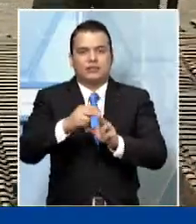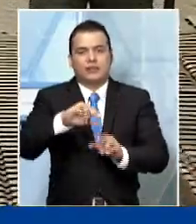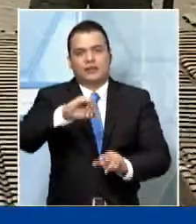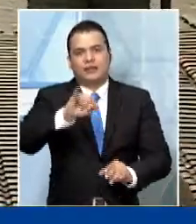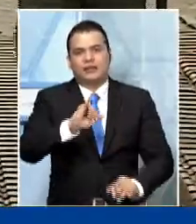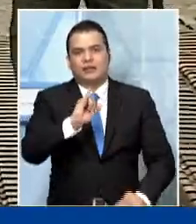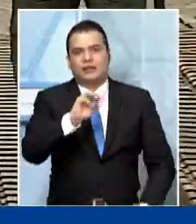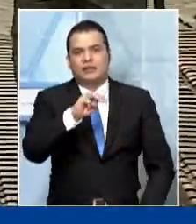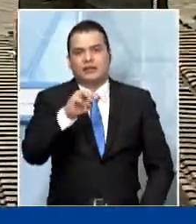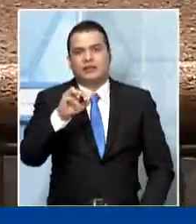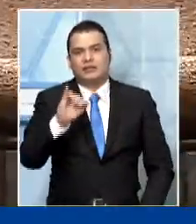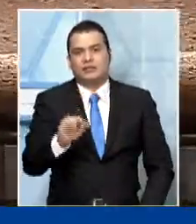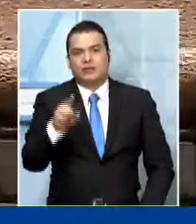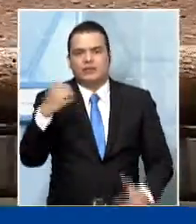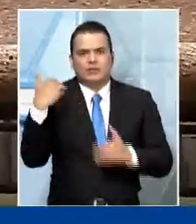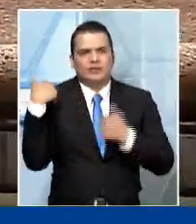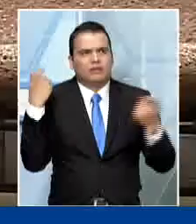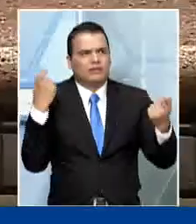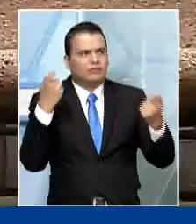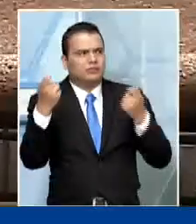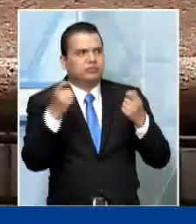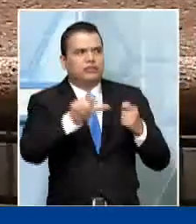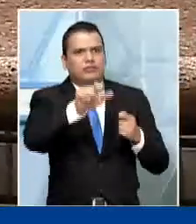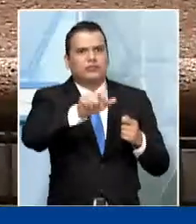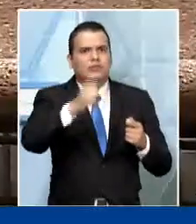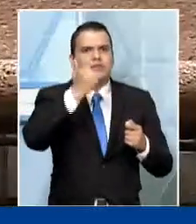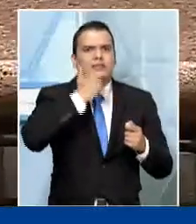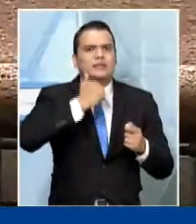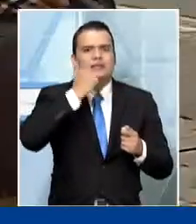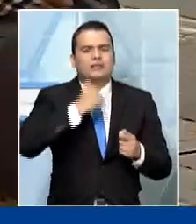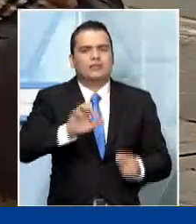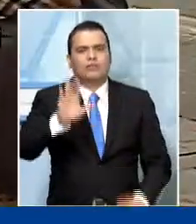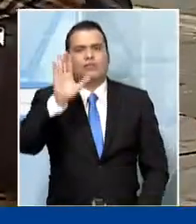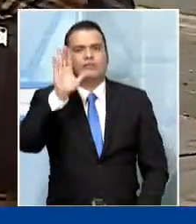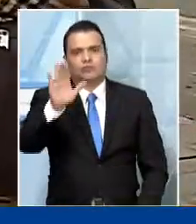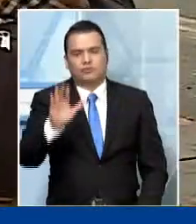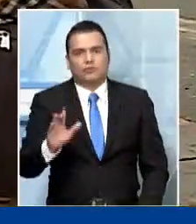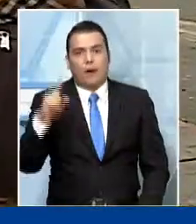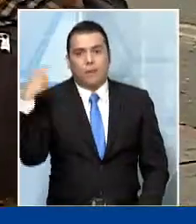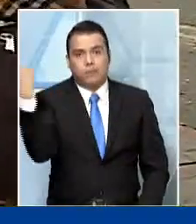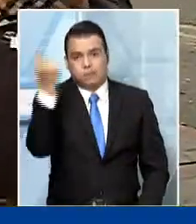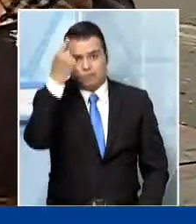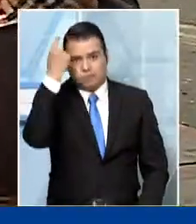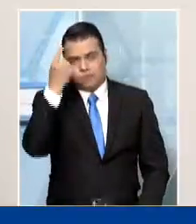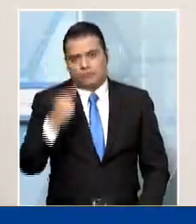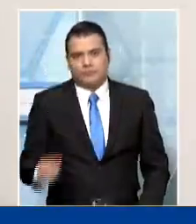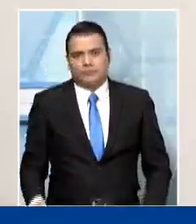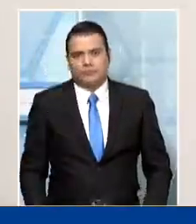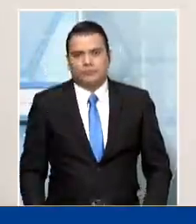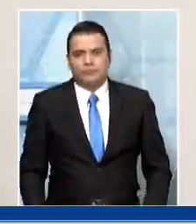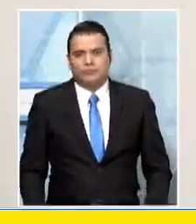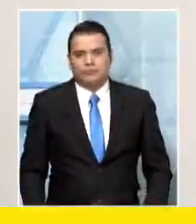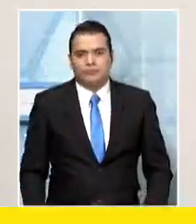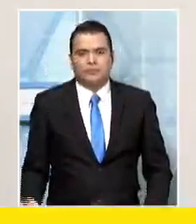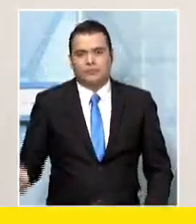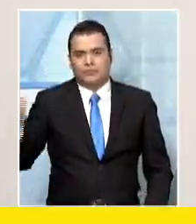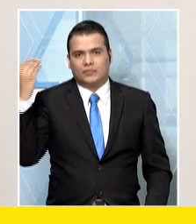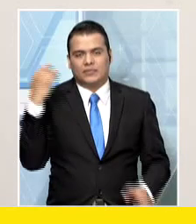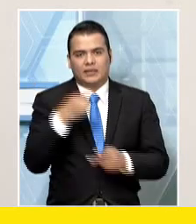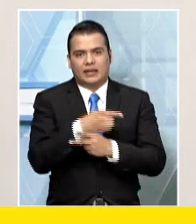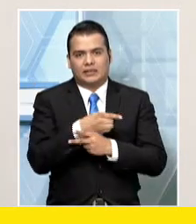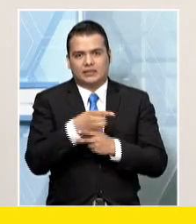quien ha comendado los operativos de control a la indisciplina social en medio de la pandemia del COVID-19. Desde la semana